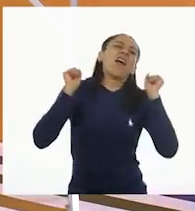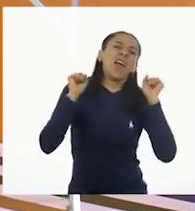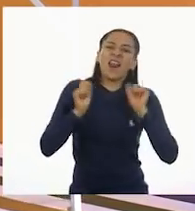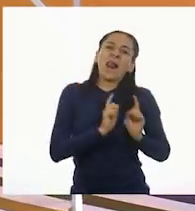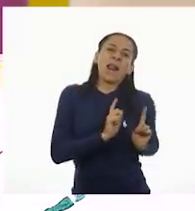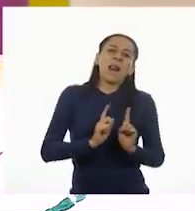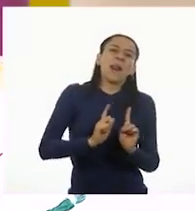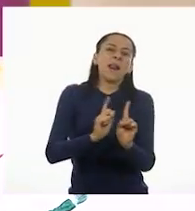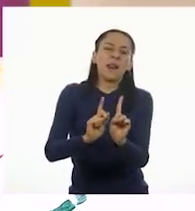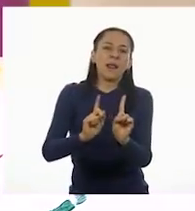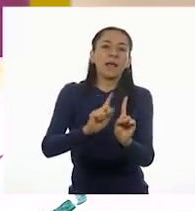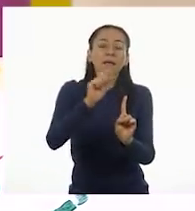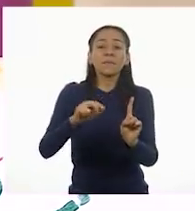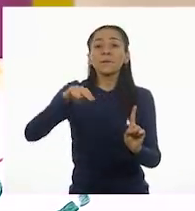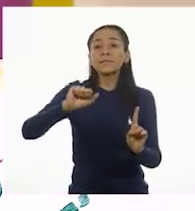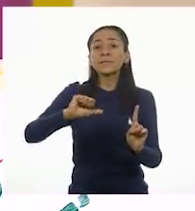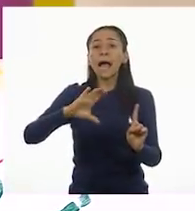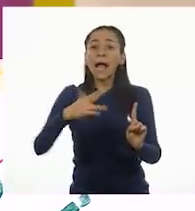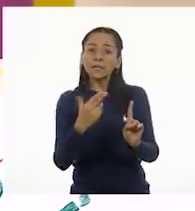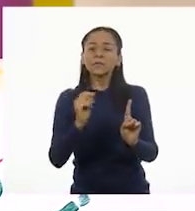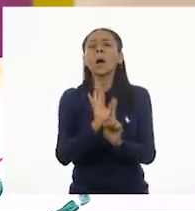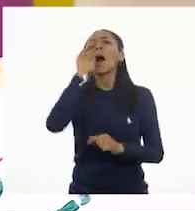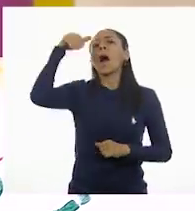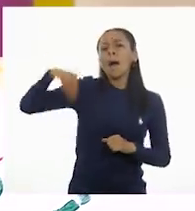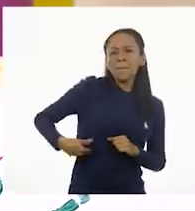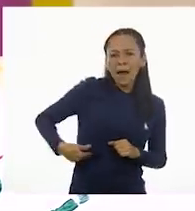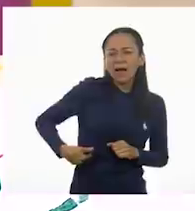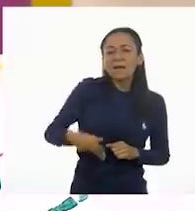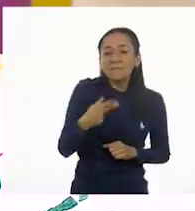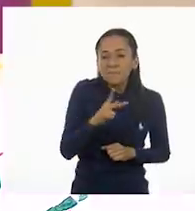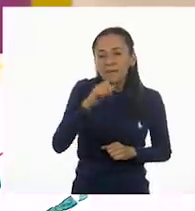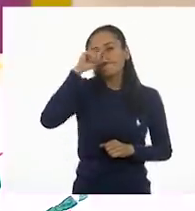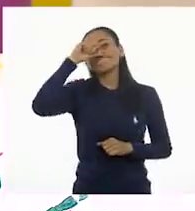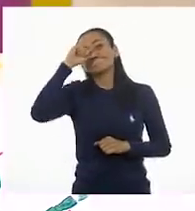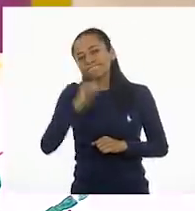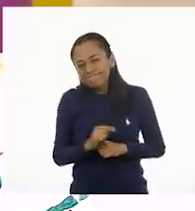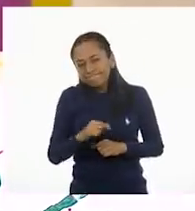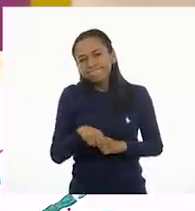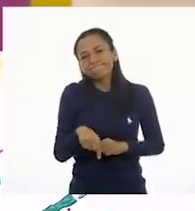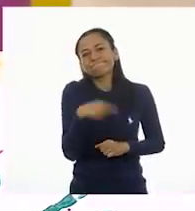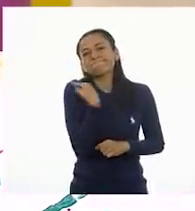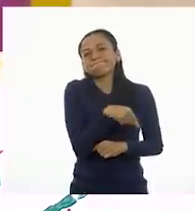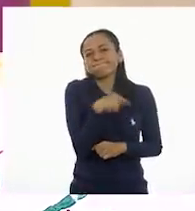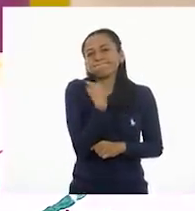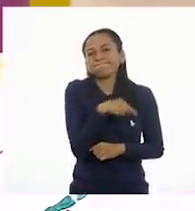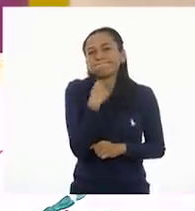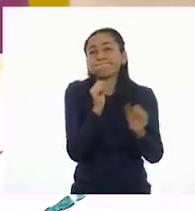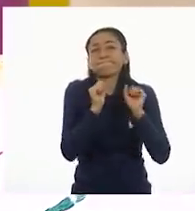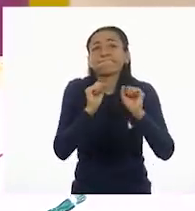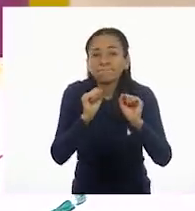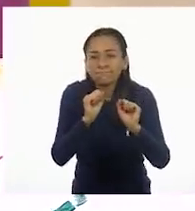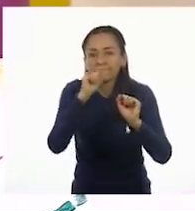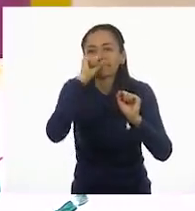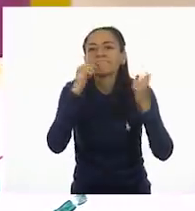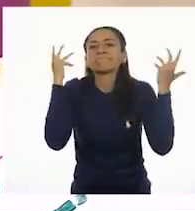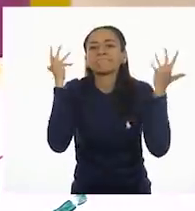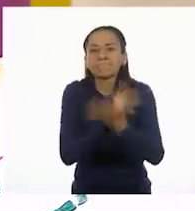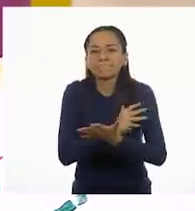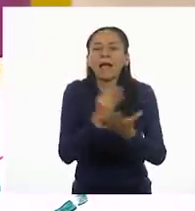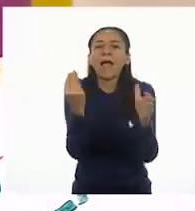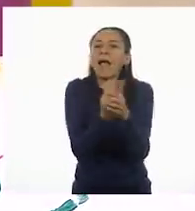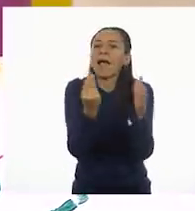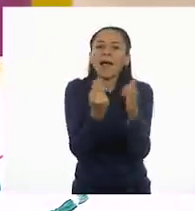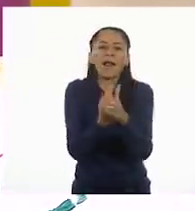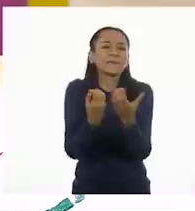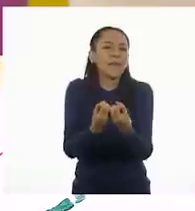de todas formas, pues no sirvió que corrieran porque no pudo tomar la clase y además se van a preocupar en